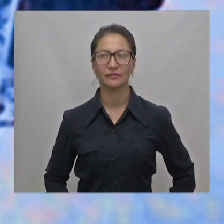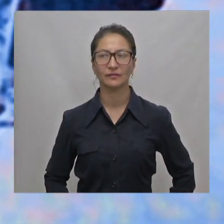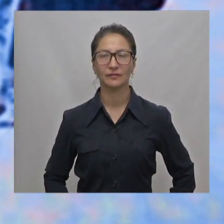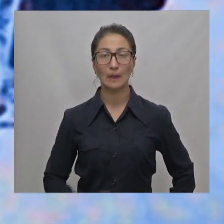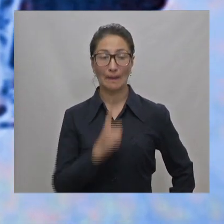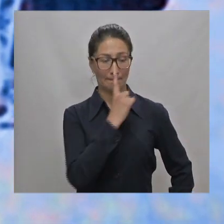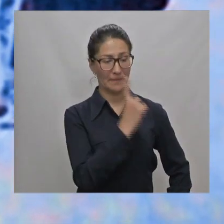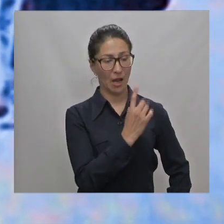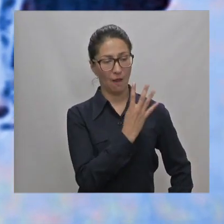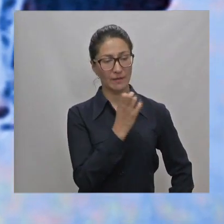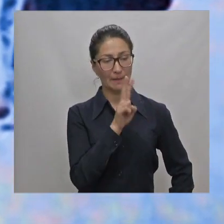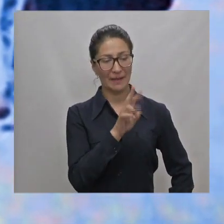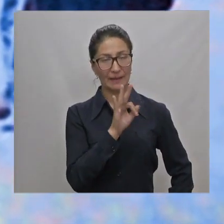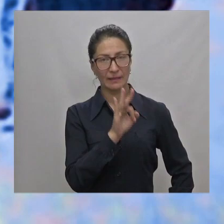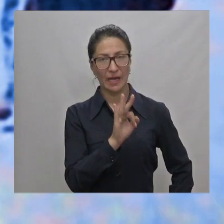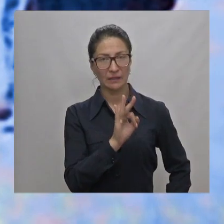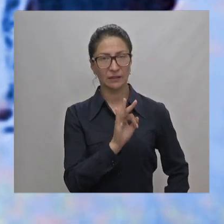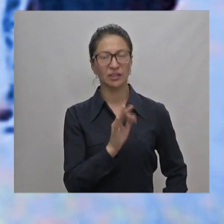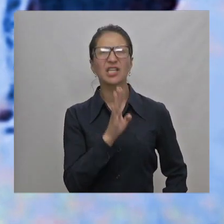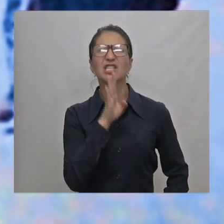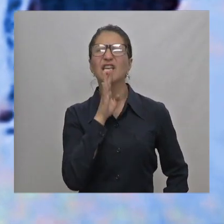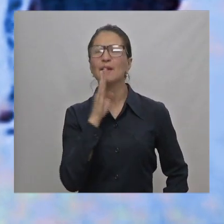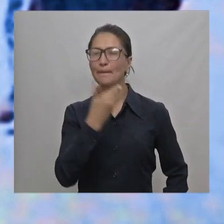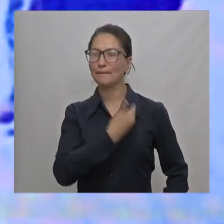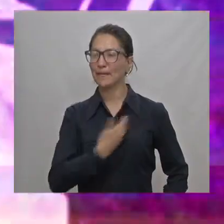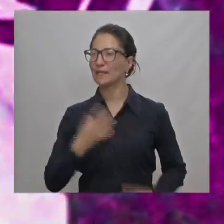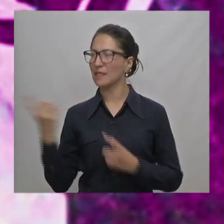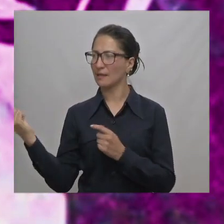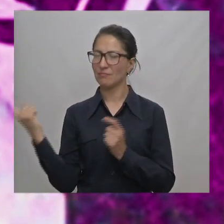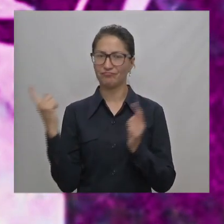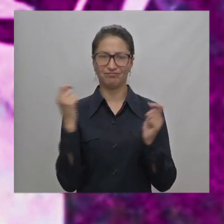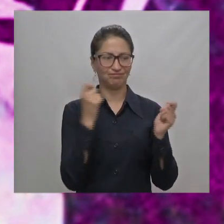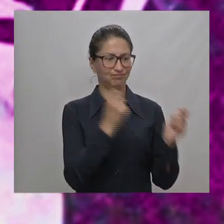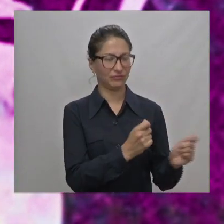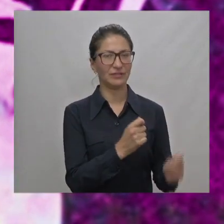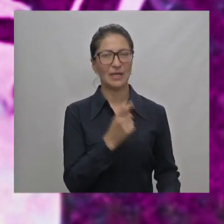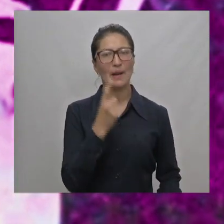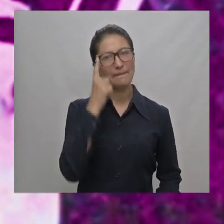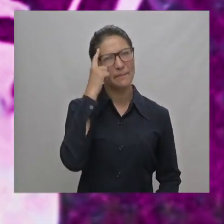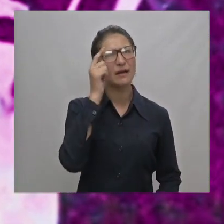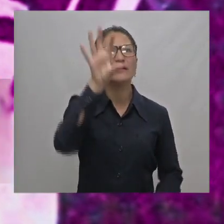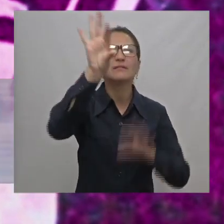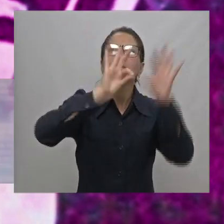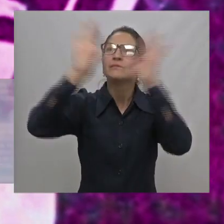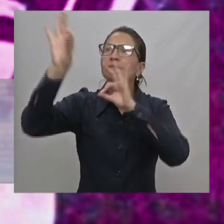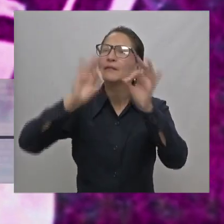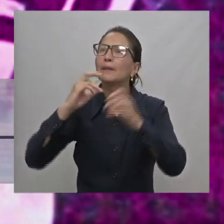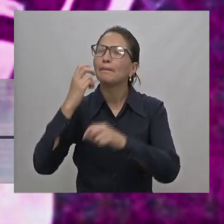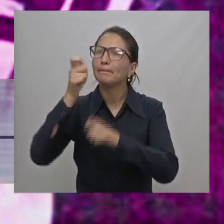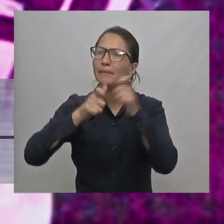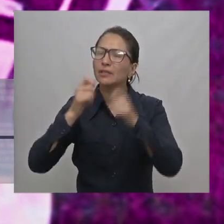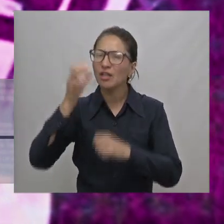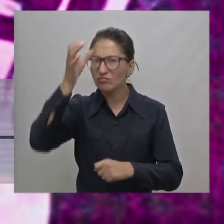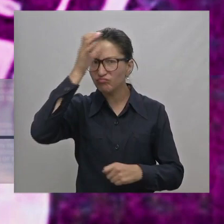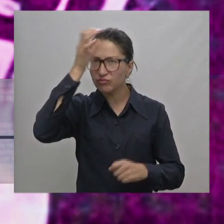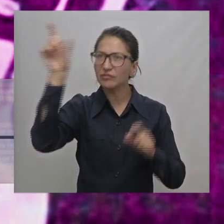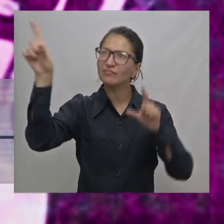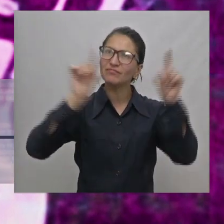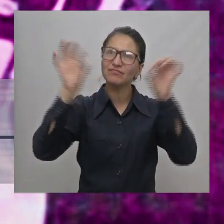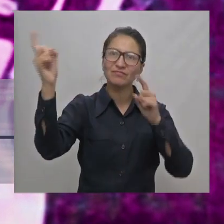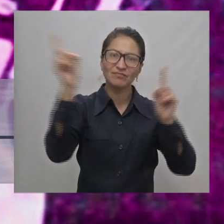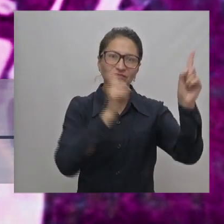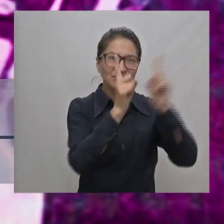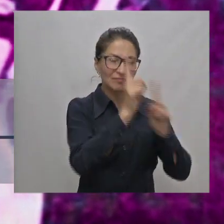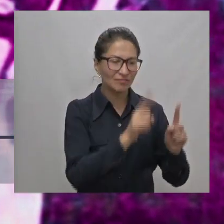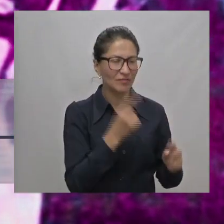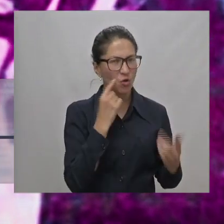En 1923, el presidente Pedro Nelo Espina contrató un grupo de expertos internacionales liderado por el profesor Edwin